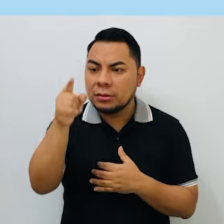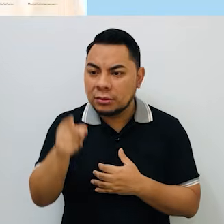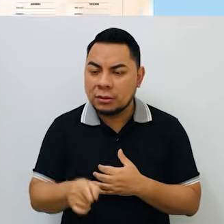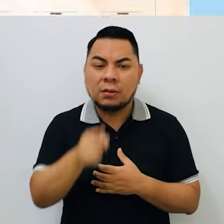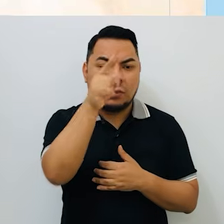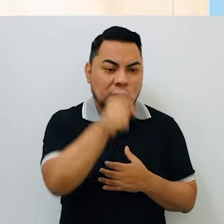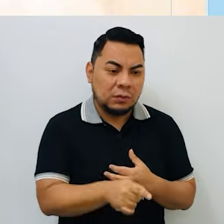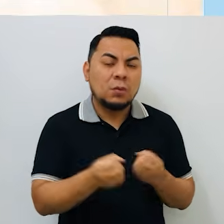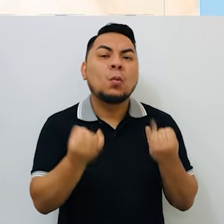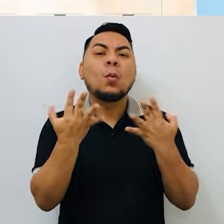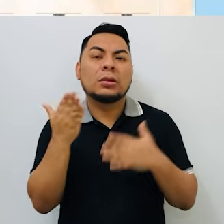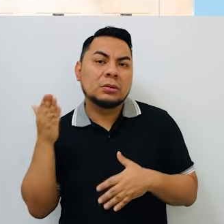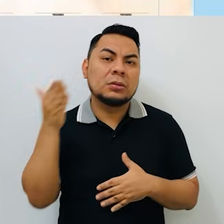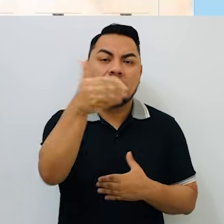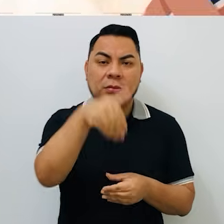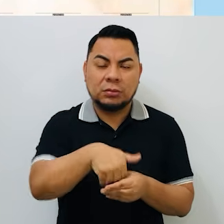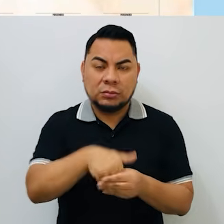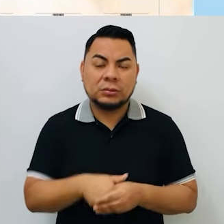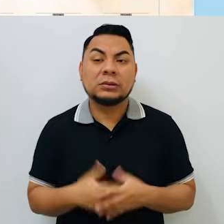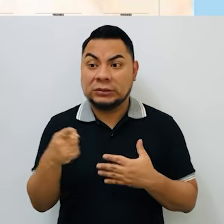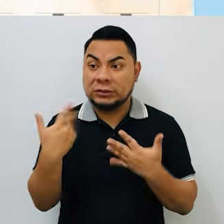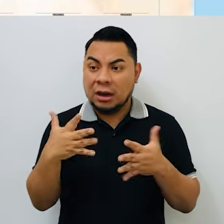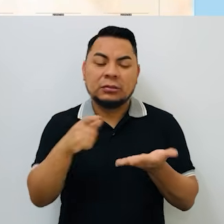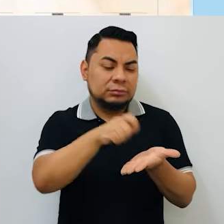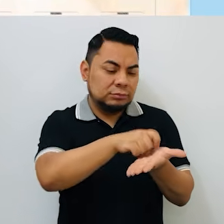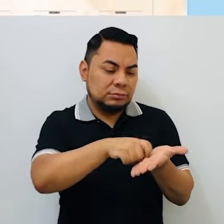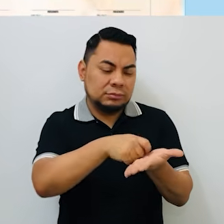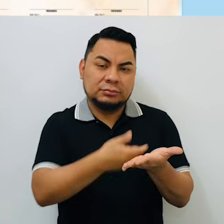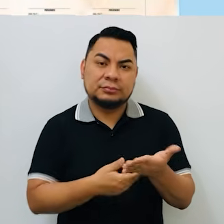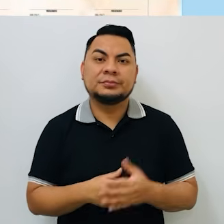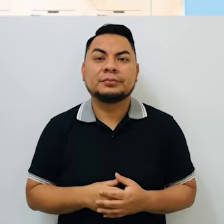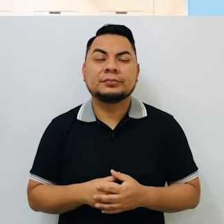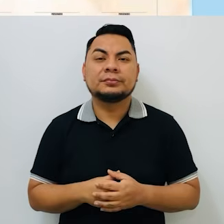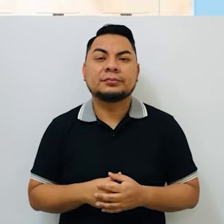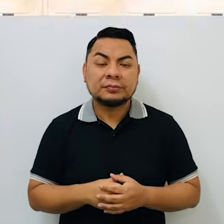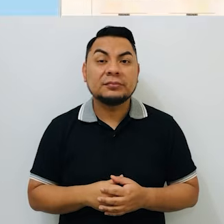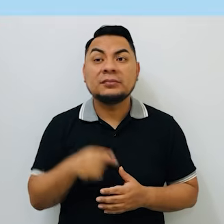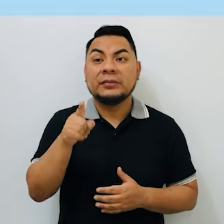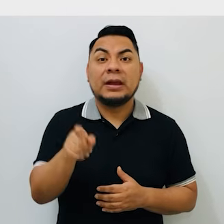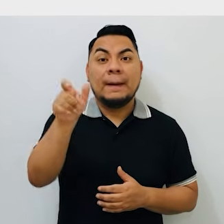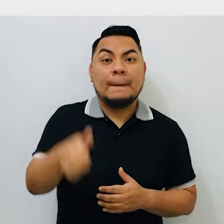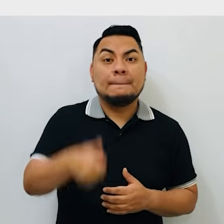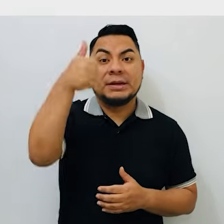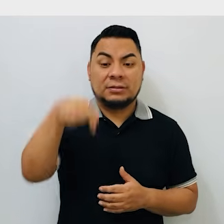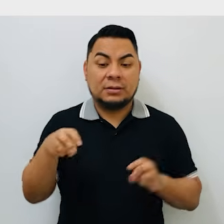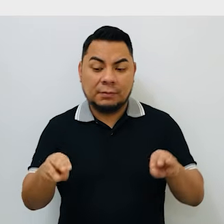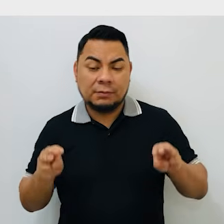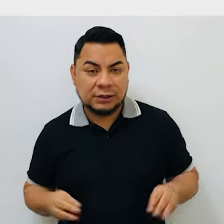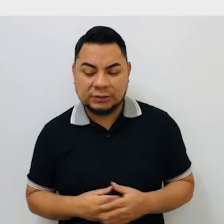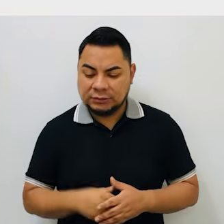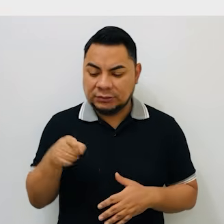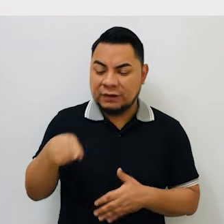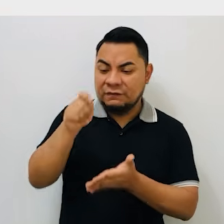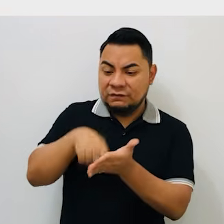firmas para saber cuántos fueron a votar y anota la cantidad en las actas de sufragio. La presidenta o el